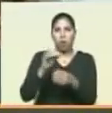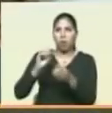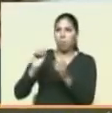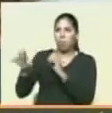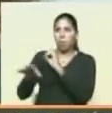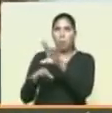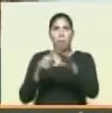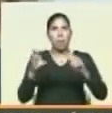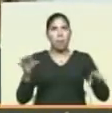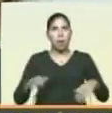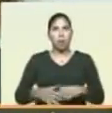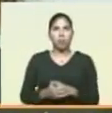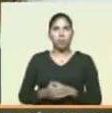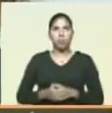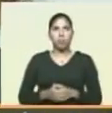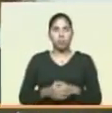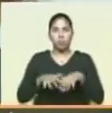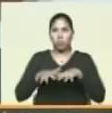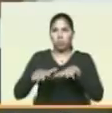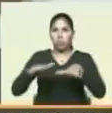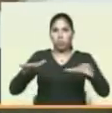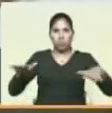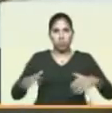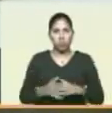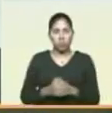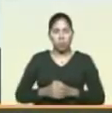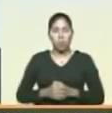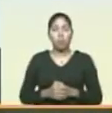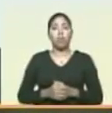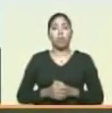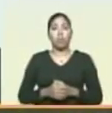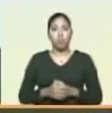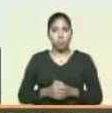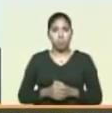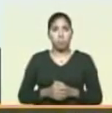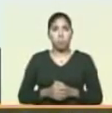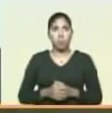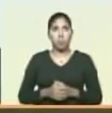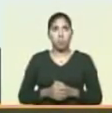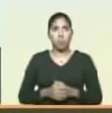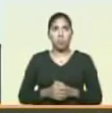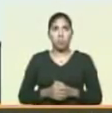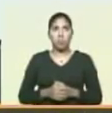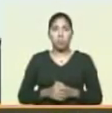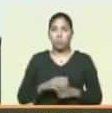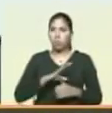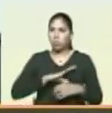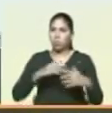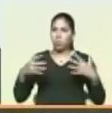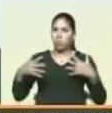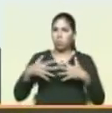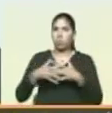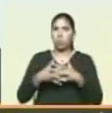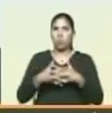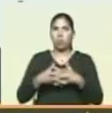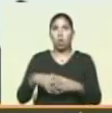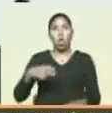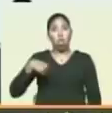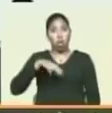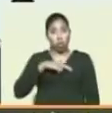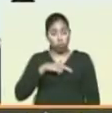distribuye. El impacto que tiene, la interdependencia que tiene. Y nosotros, querido compañero,